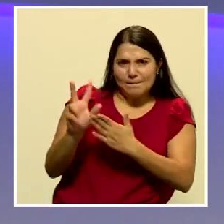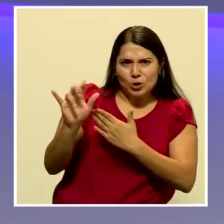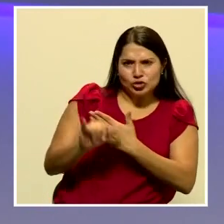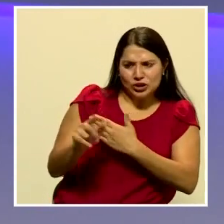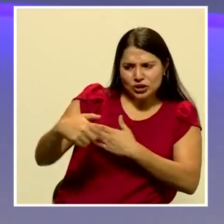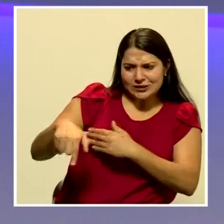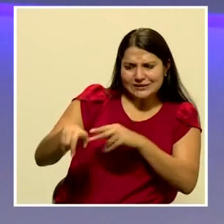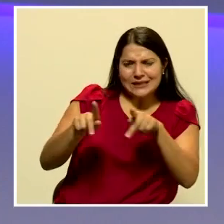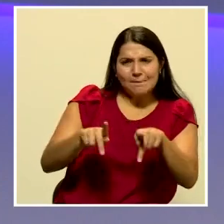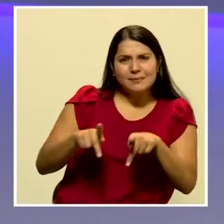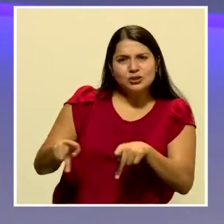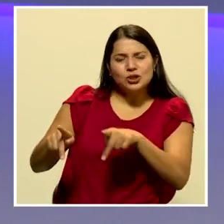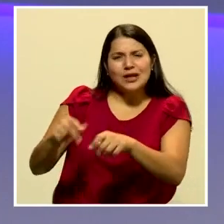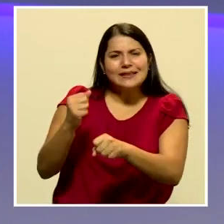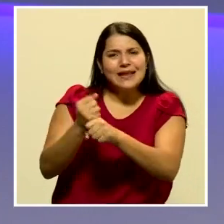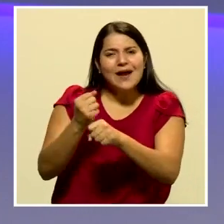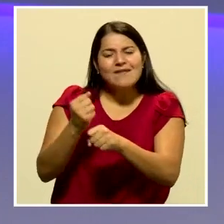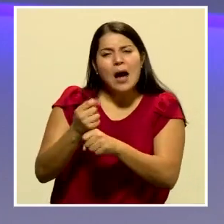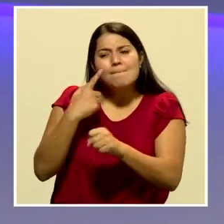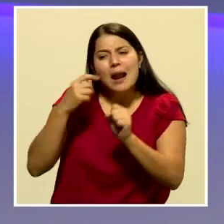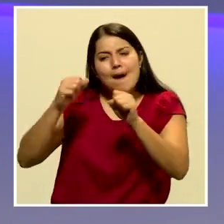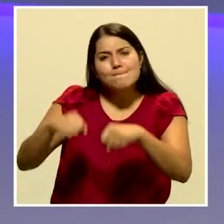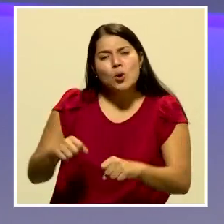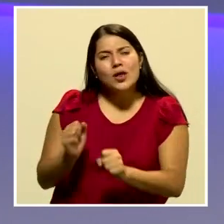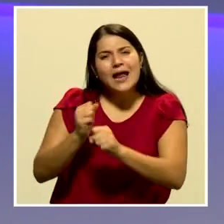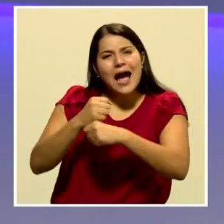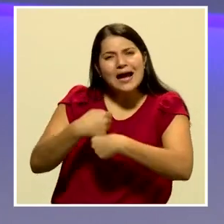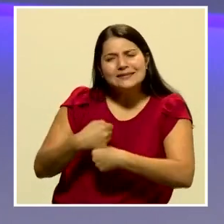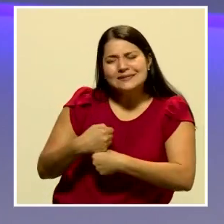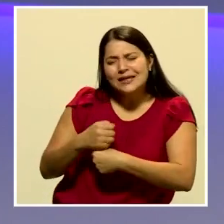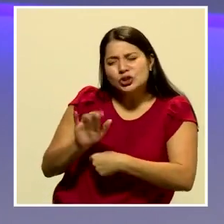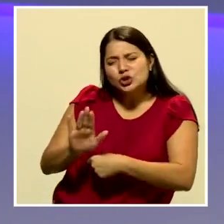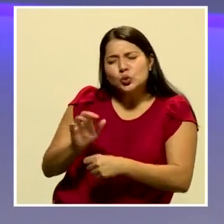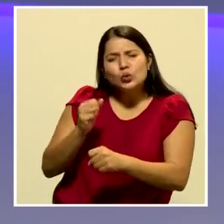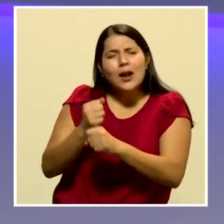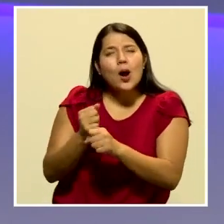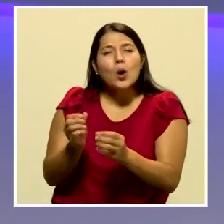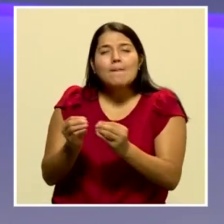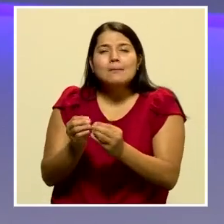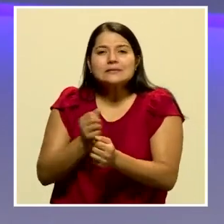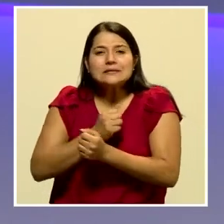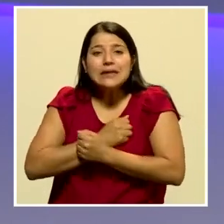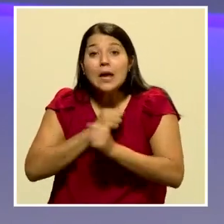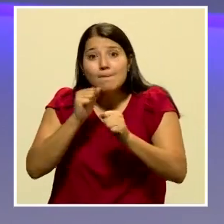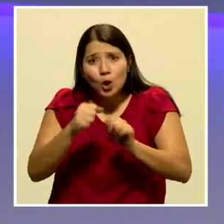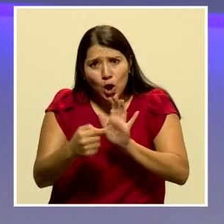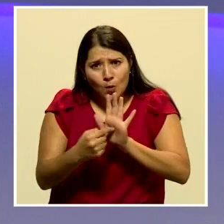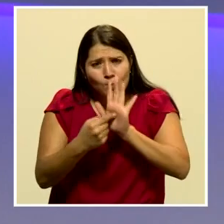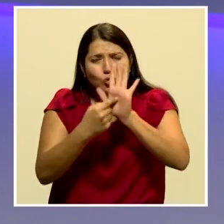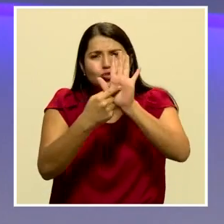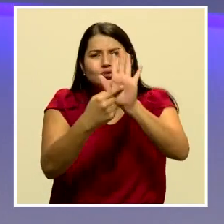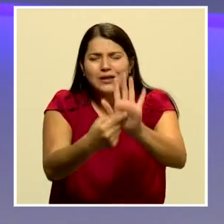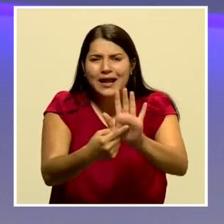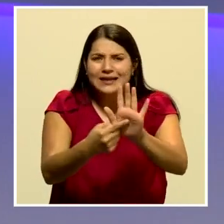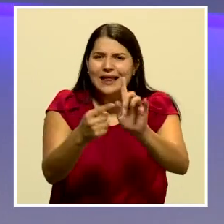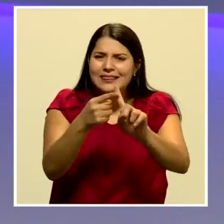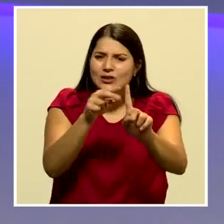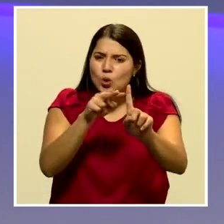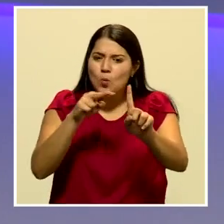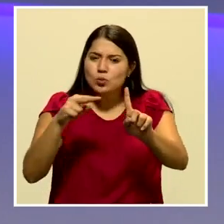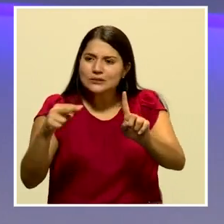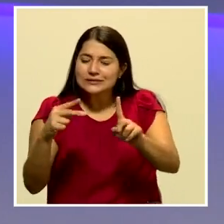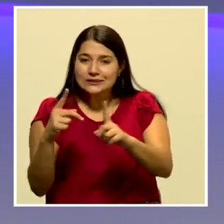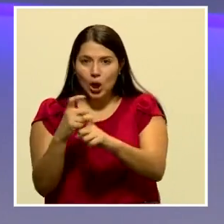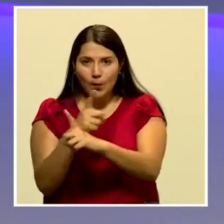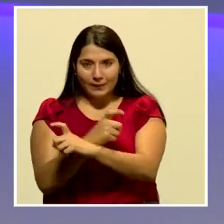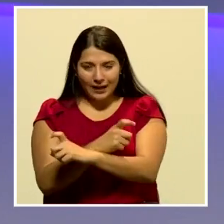que trabaja por hacer lo que más ama en la vida y por traérselo, aún en situaciones muy